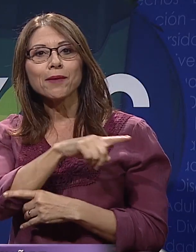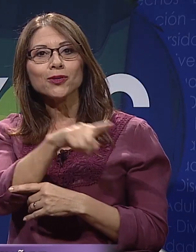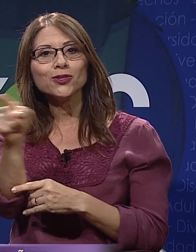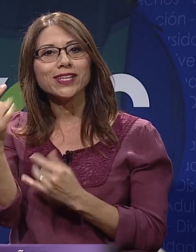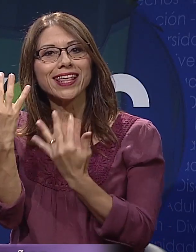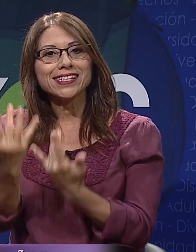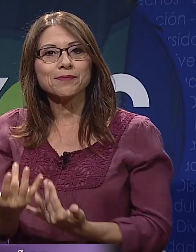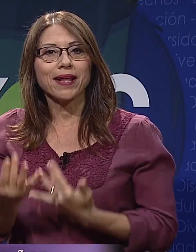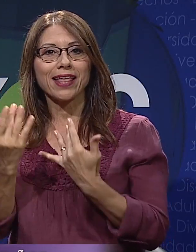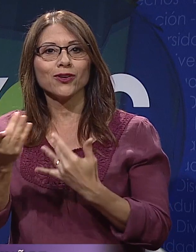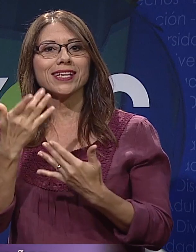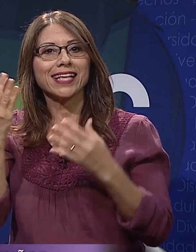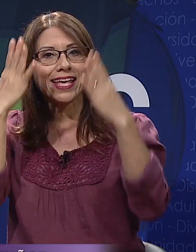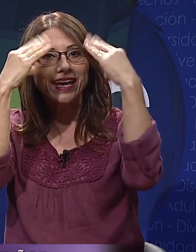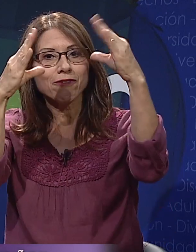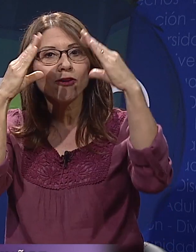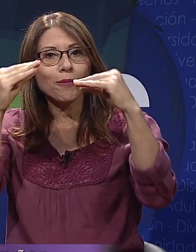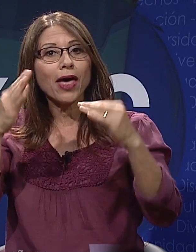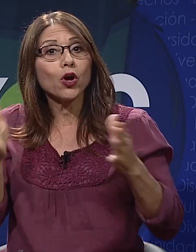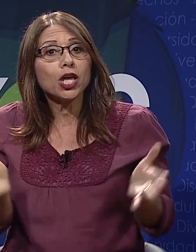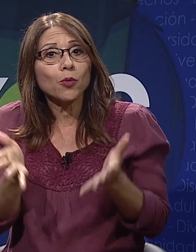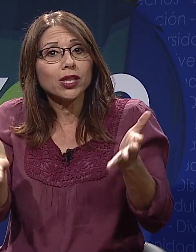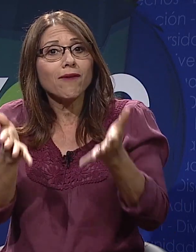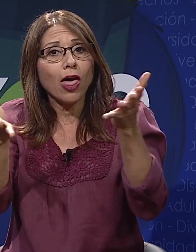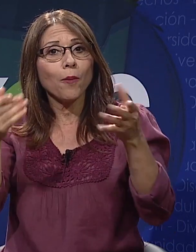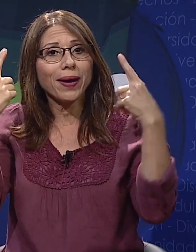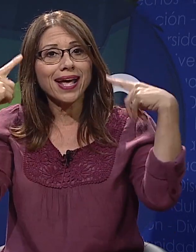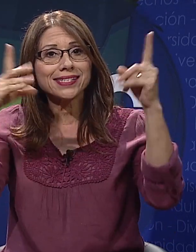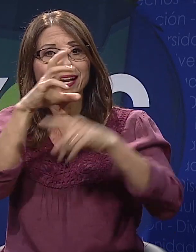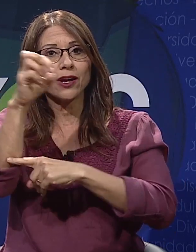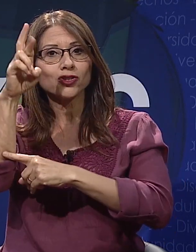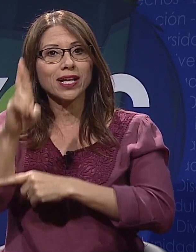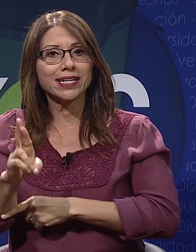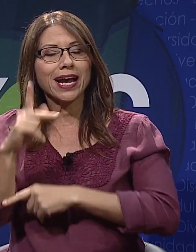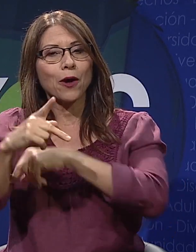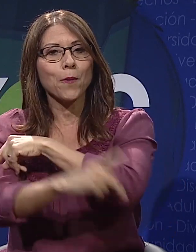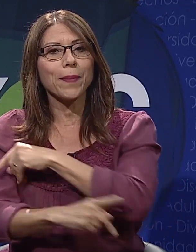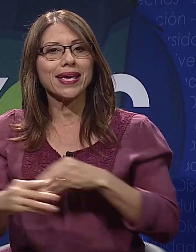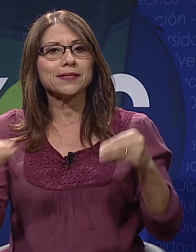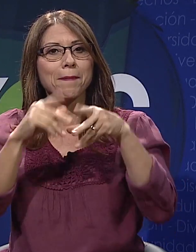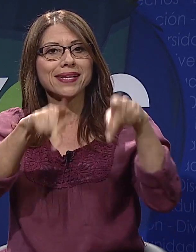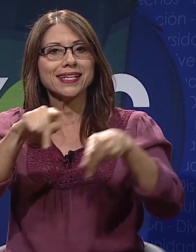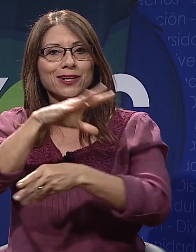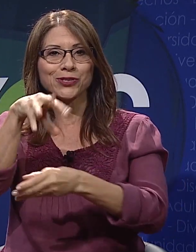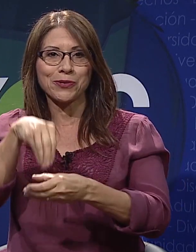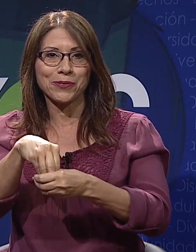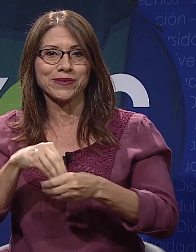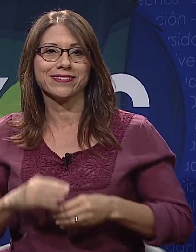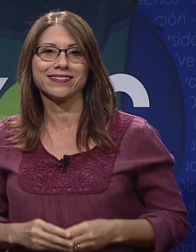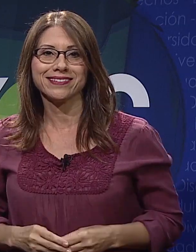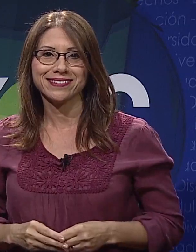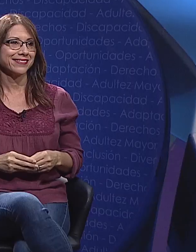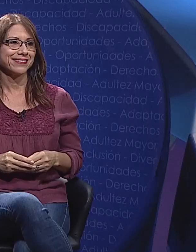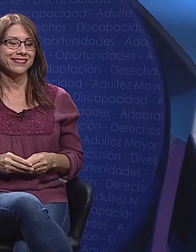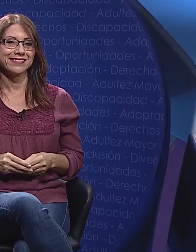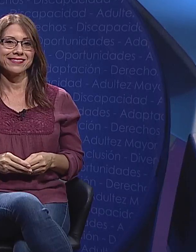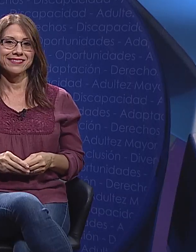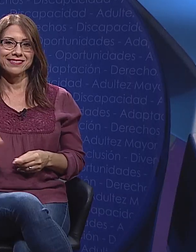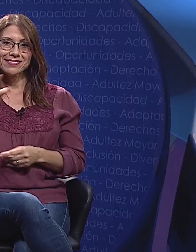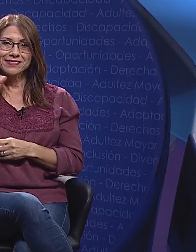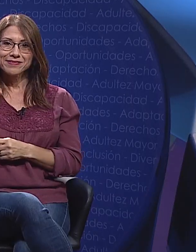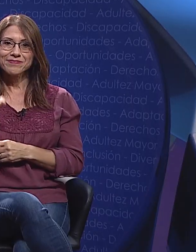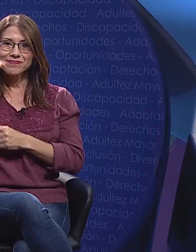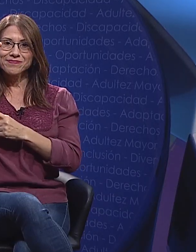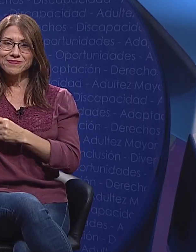Nos despedimos de ustedes esperando que se hayan informado y motivado para hacer de Costa Rica un país más inclusivo.